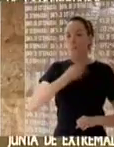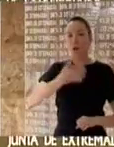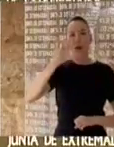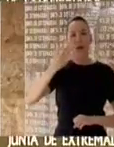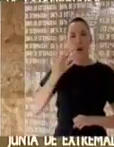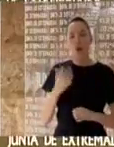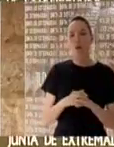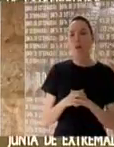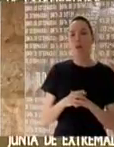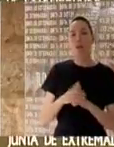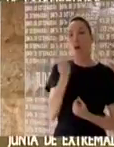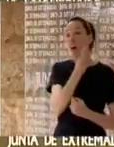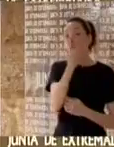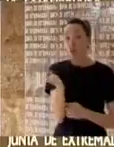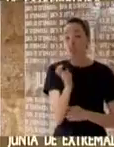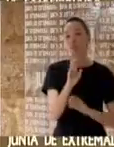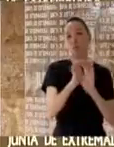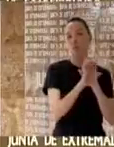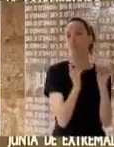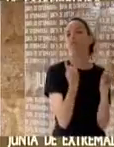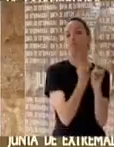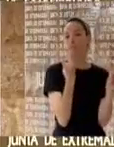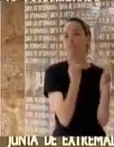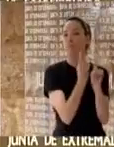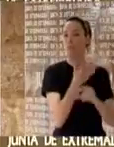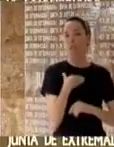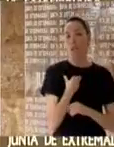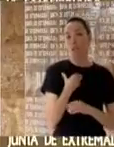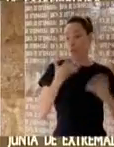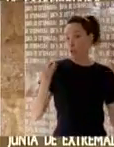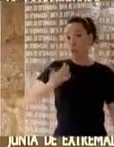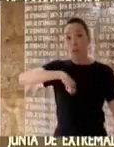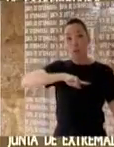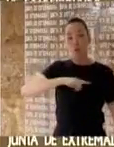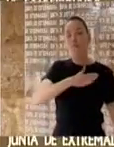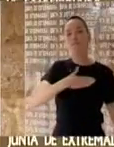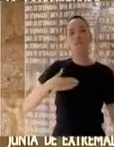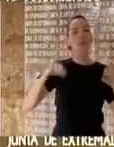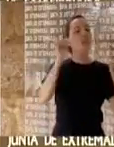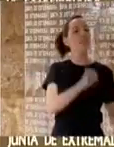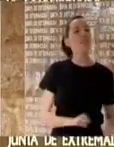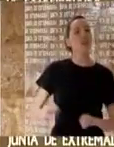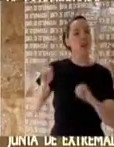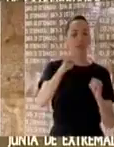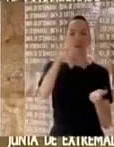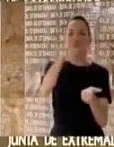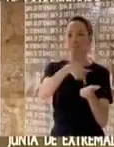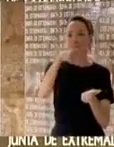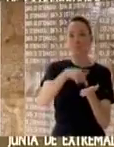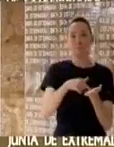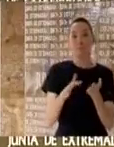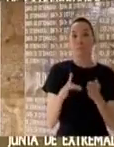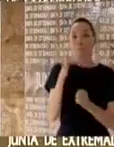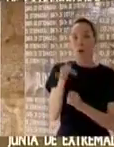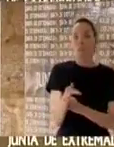orden constitucional. Y en consecuencia lo que nosotros queremos es defender y, digamos, construir un